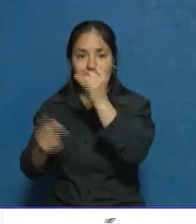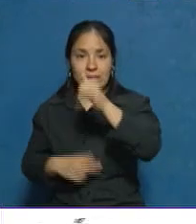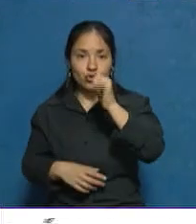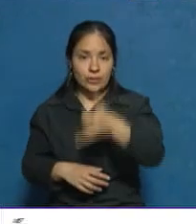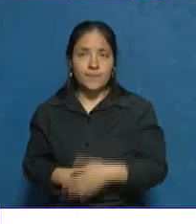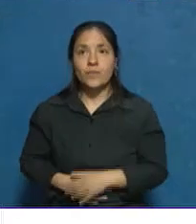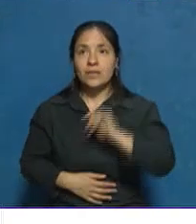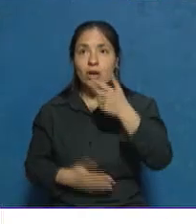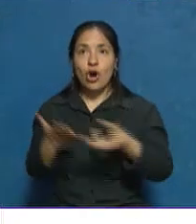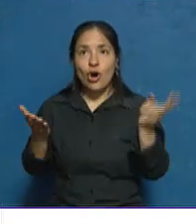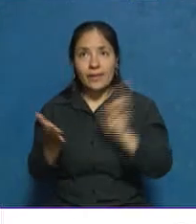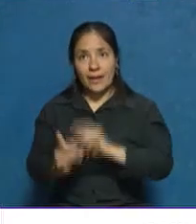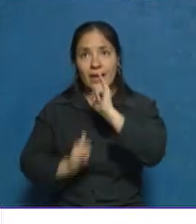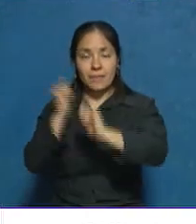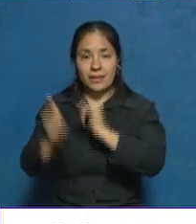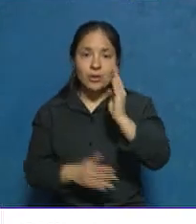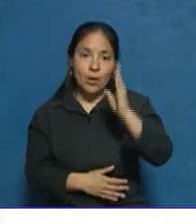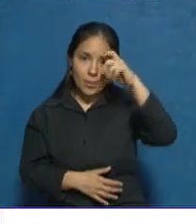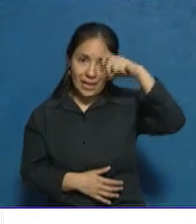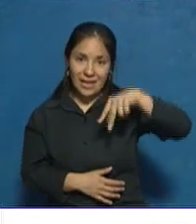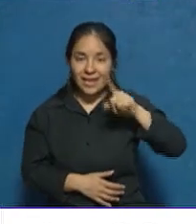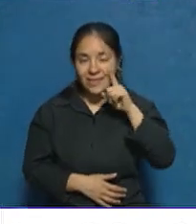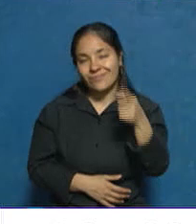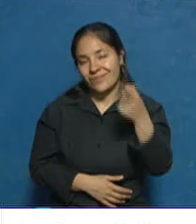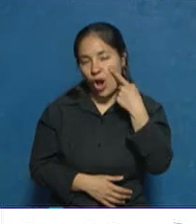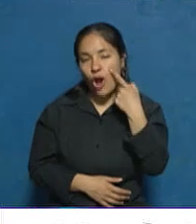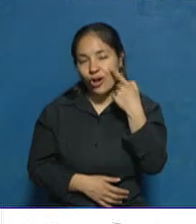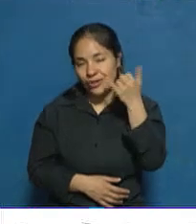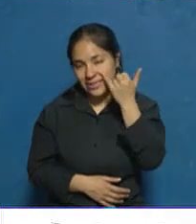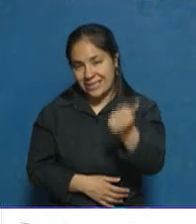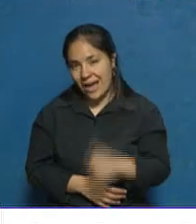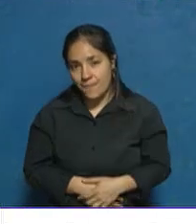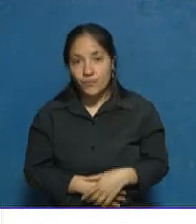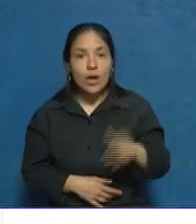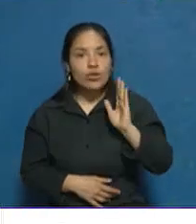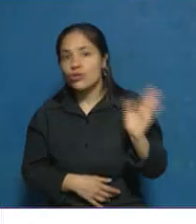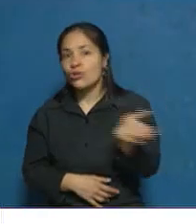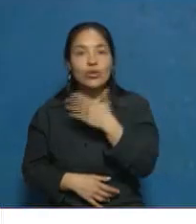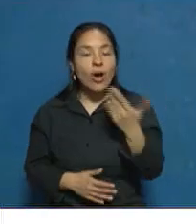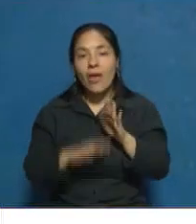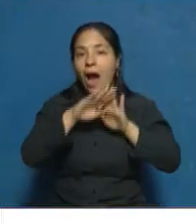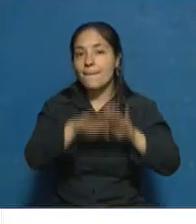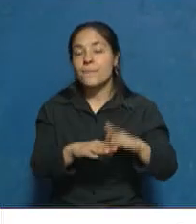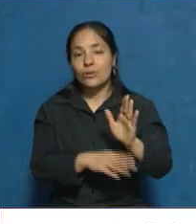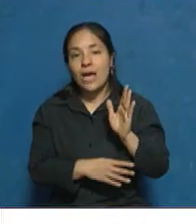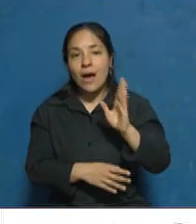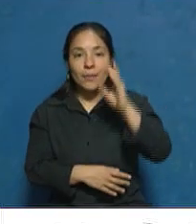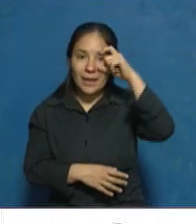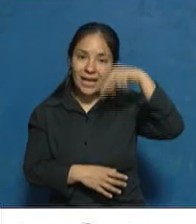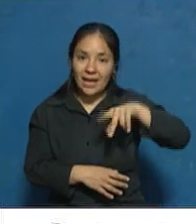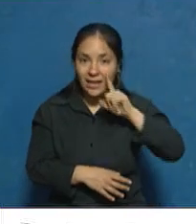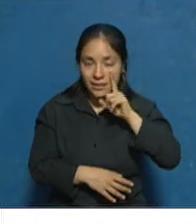hoy vamos a volver a hablar entonces de Beni, ya lo conocemos, y todos estamos por Beni, por esto que vos decías.